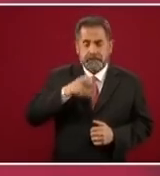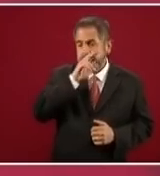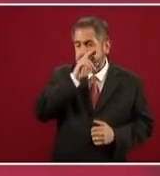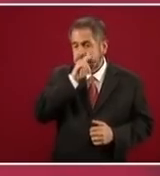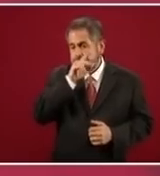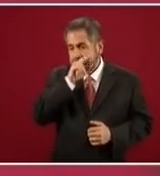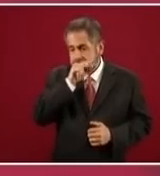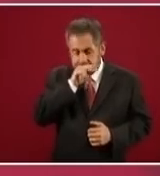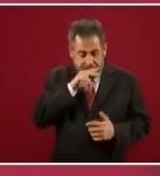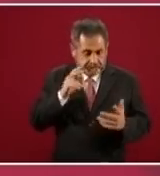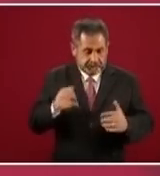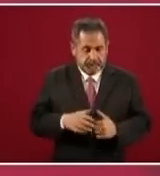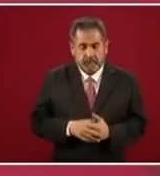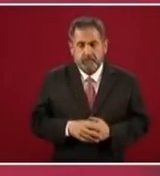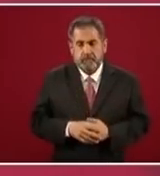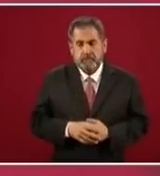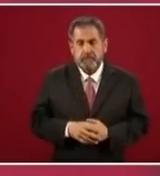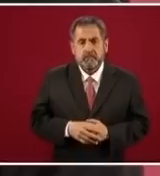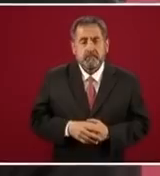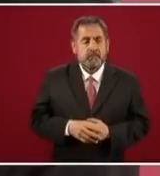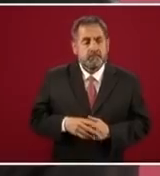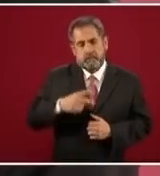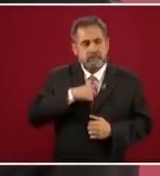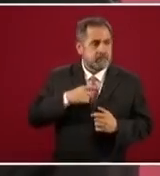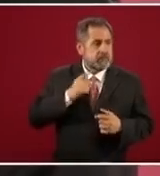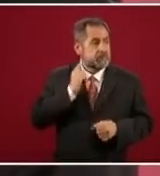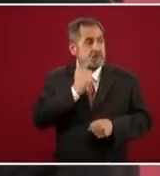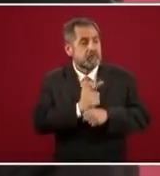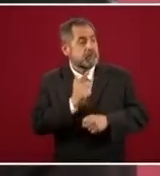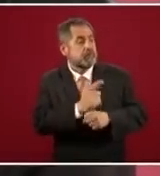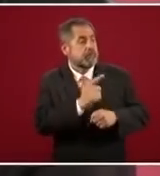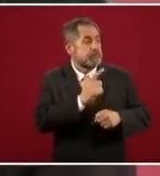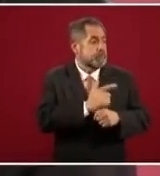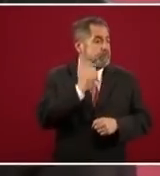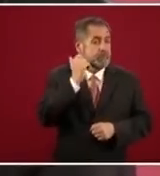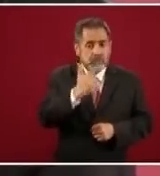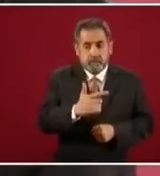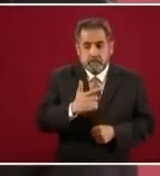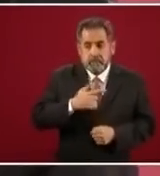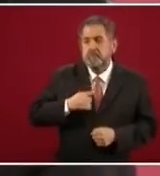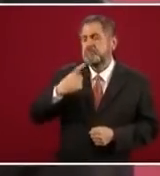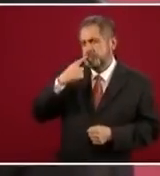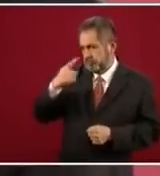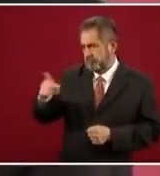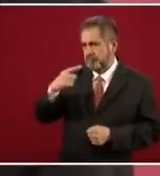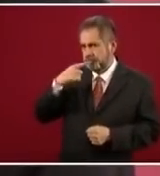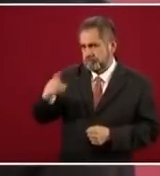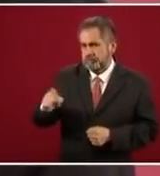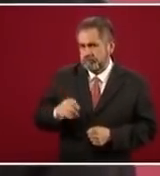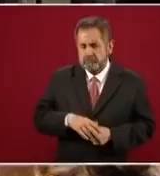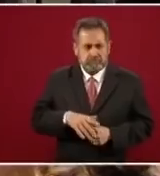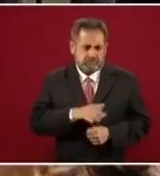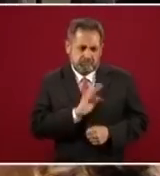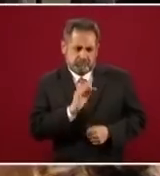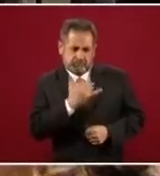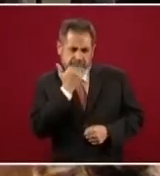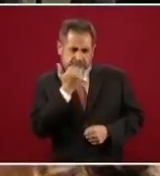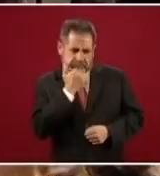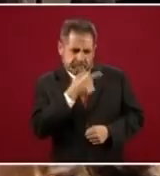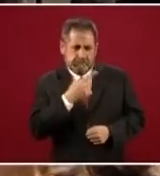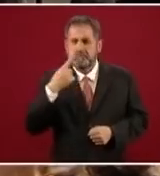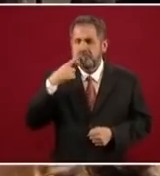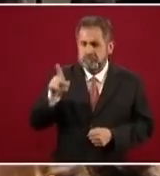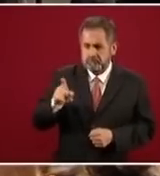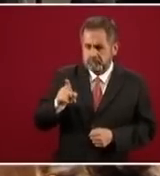preocuparnos. Desde luego hay que denunciar si existen cosas irregulares, pero